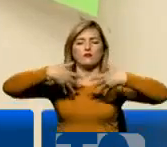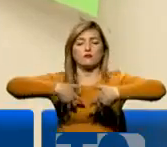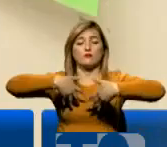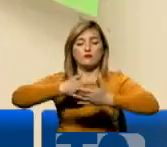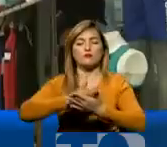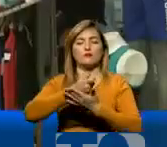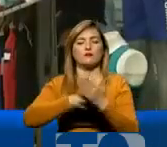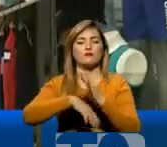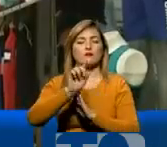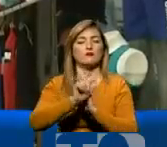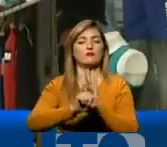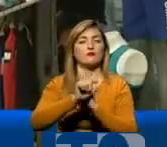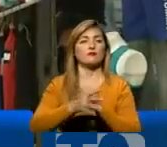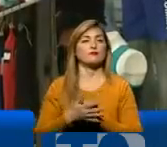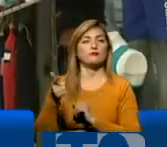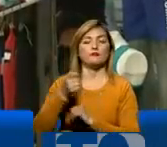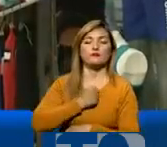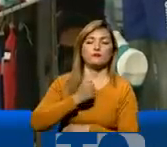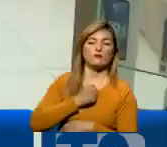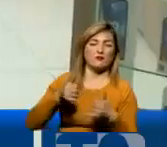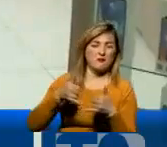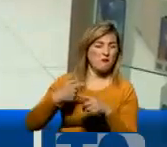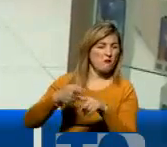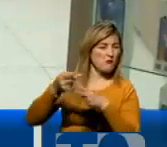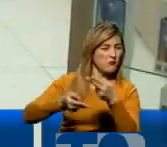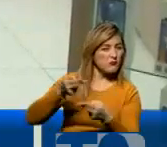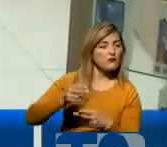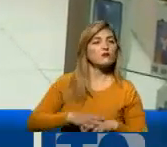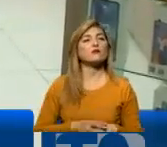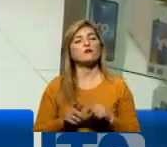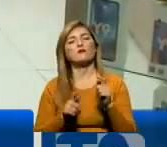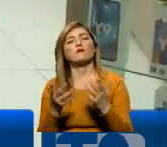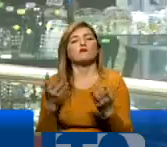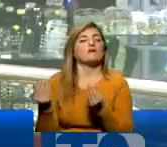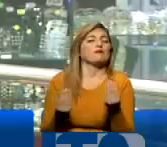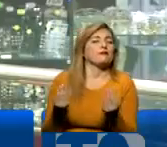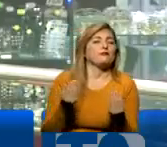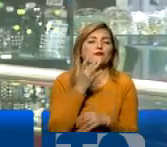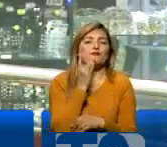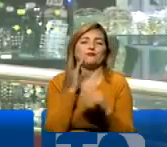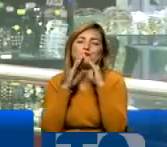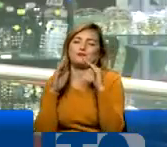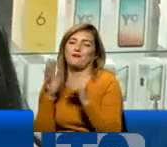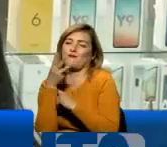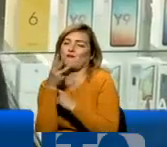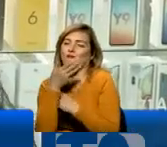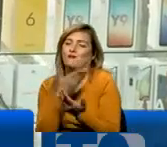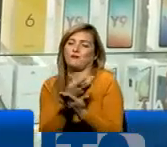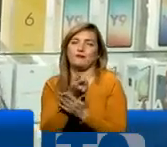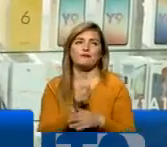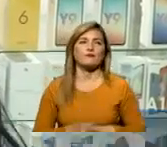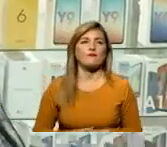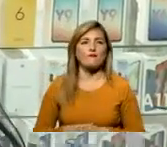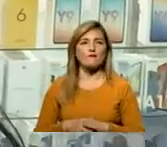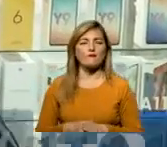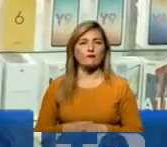volumen de ofertas. Sin embargo, según los propietarios de locales comerciales, gran parte de las personas prefirió comprar en línea. Se está manejando